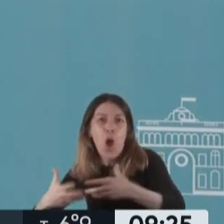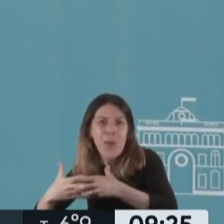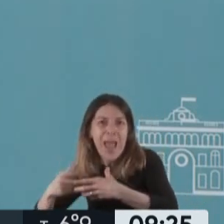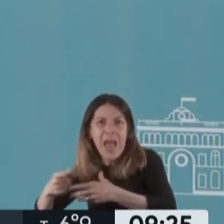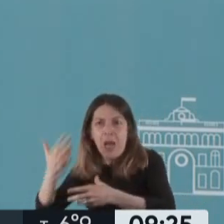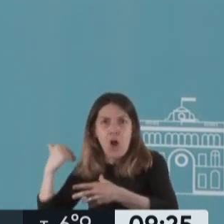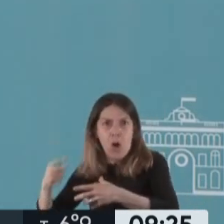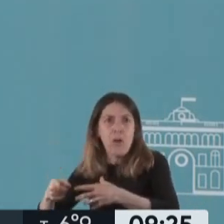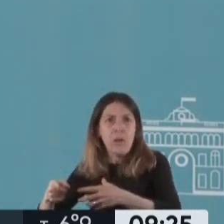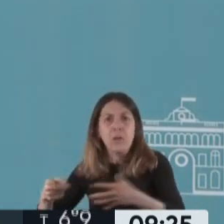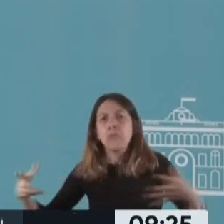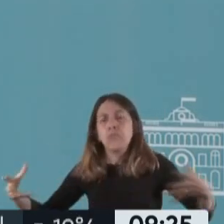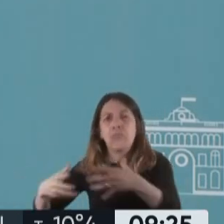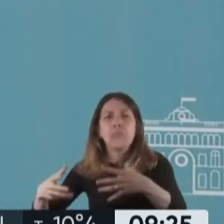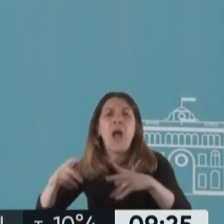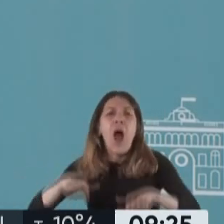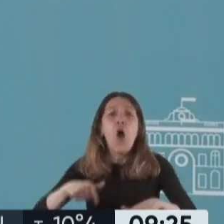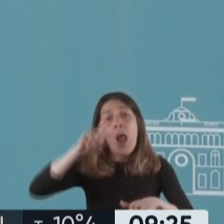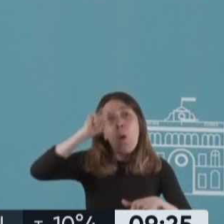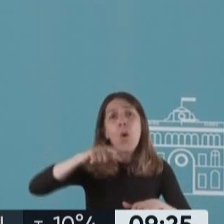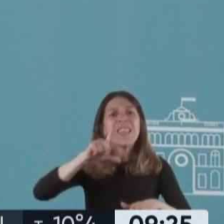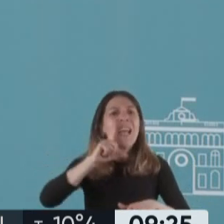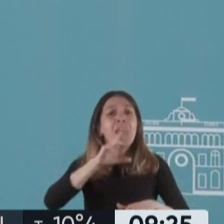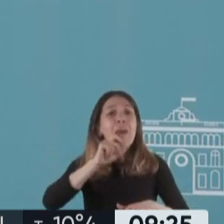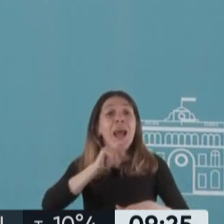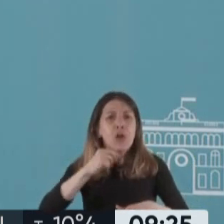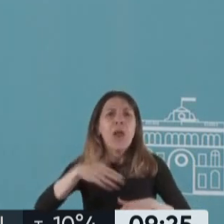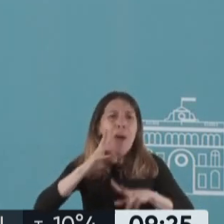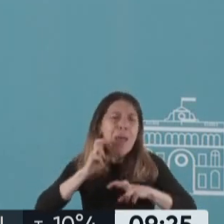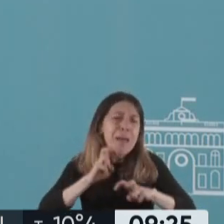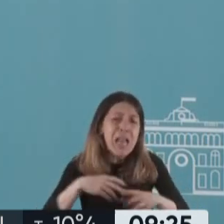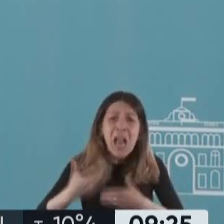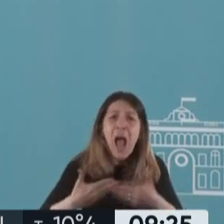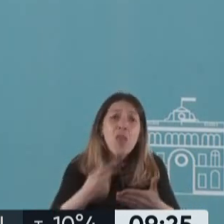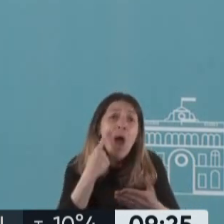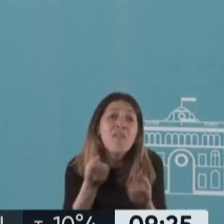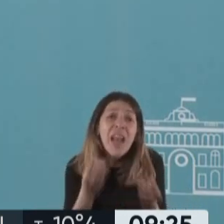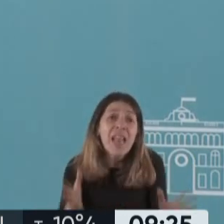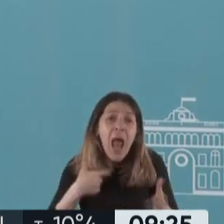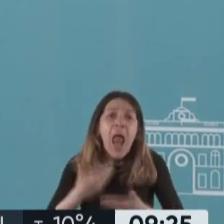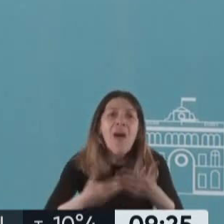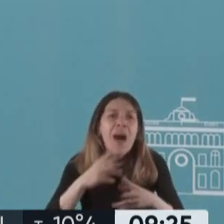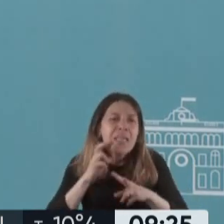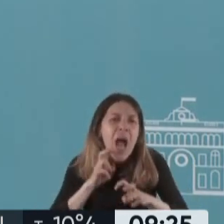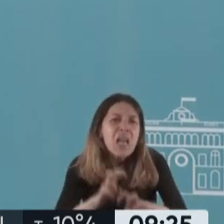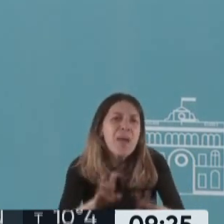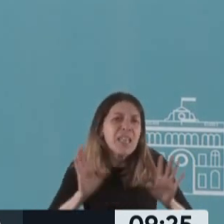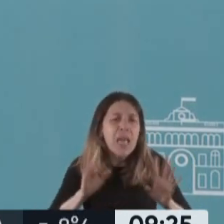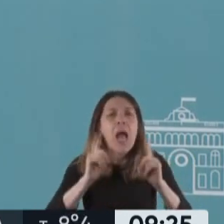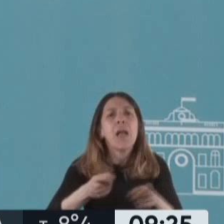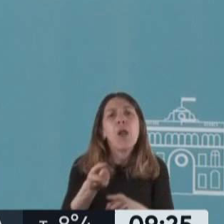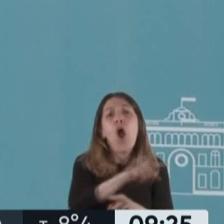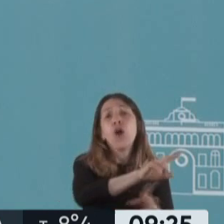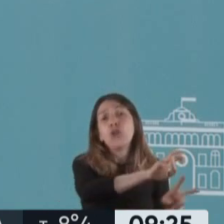grave la investigación que está llevando adelante la jueza Liberatori, y vamos a esperar a ver cómo sigue avanzando. Y con respecto al resto de los